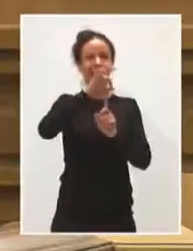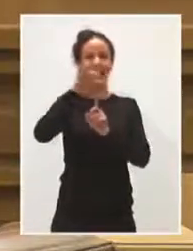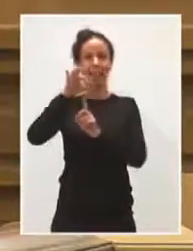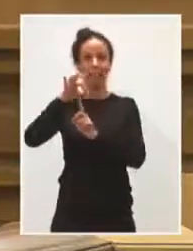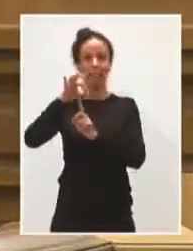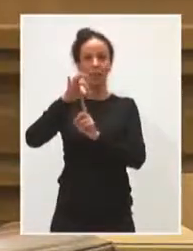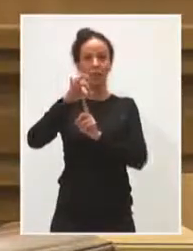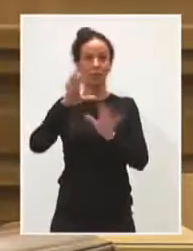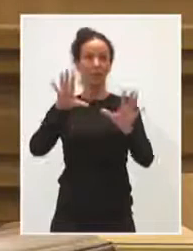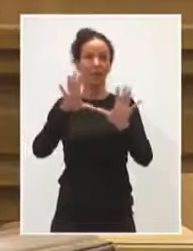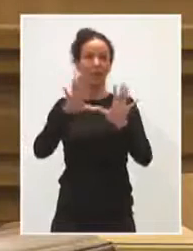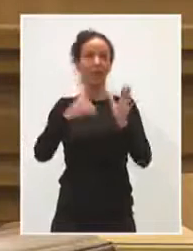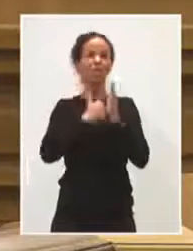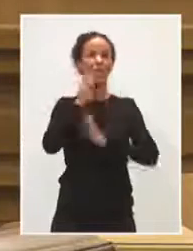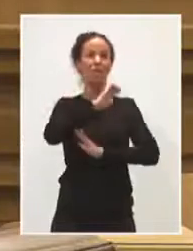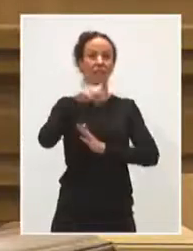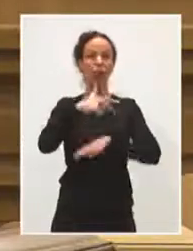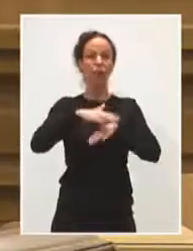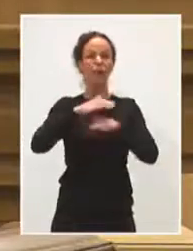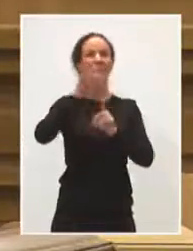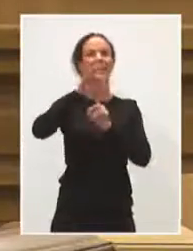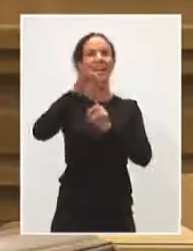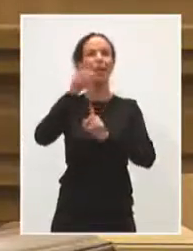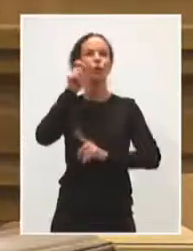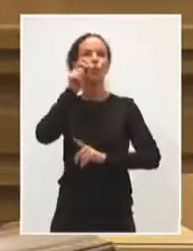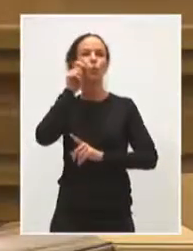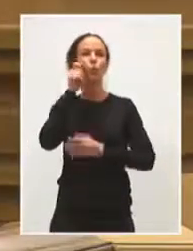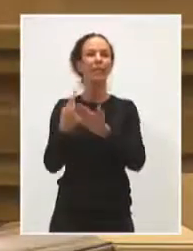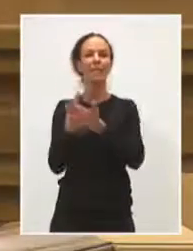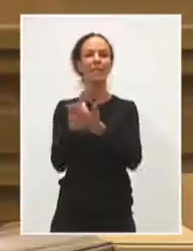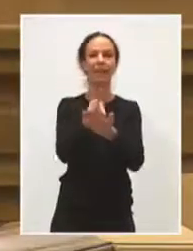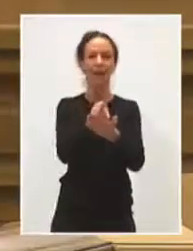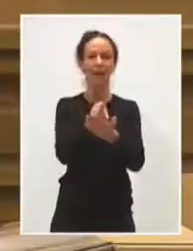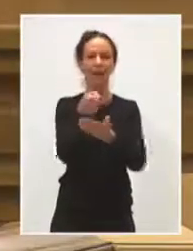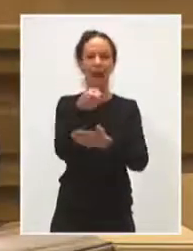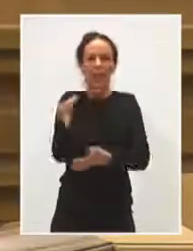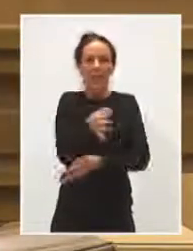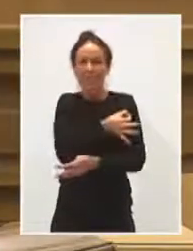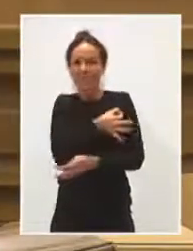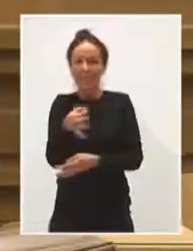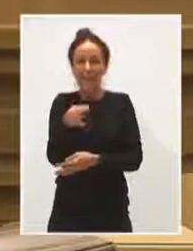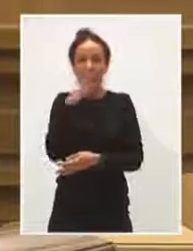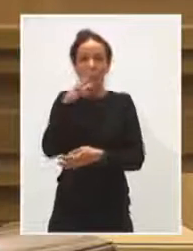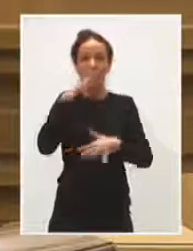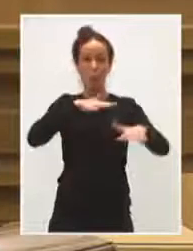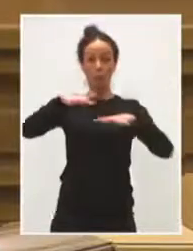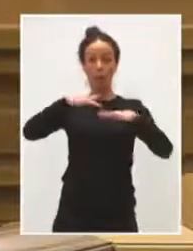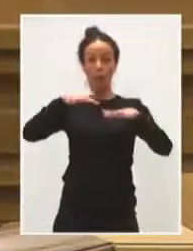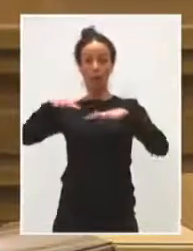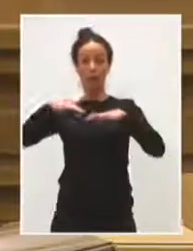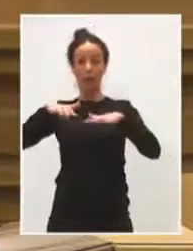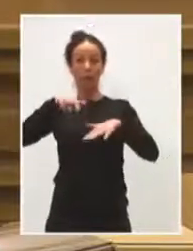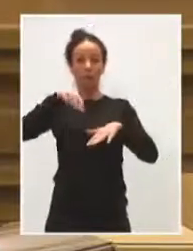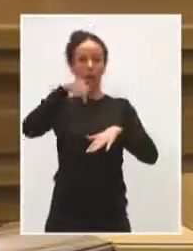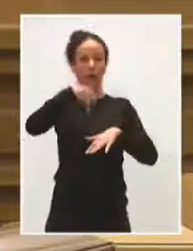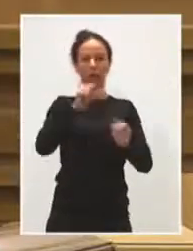señalización turística, que es de una eficacia tremenda cuando la gente se mueve y se mueve por nuestra inmensa